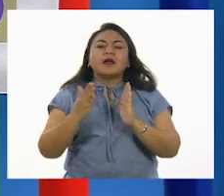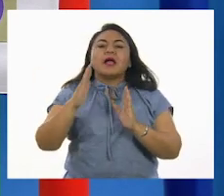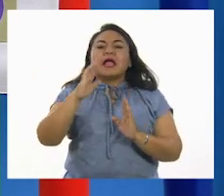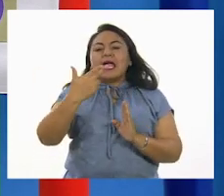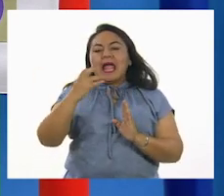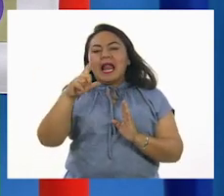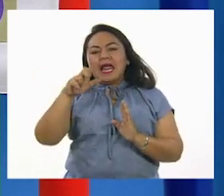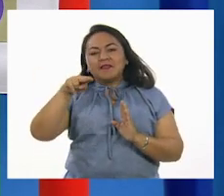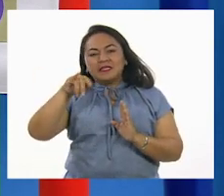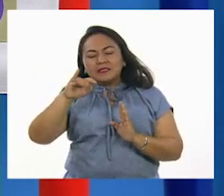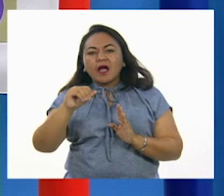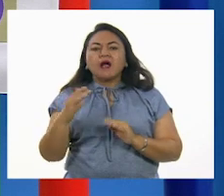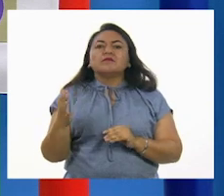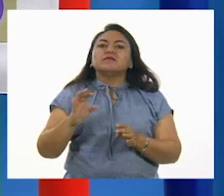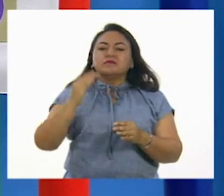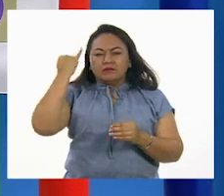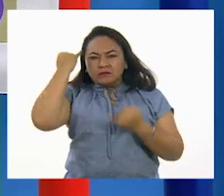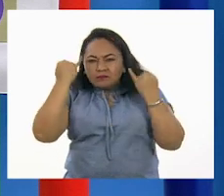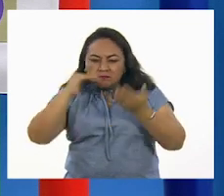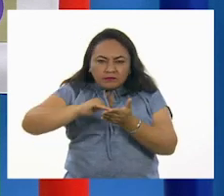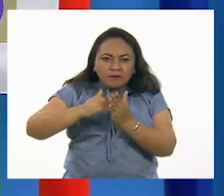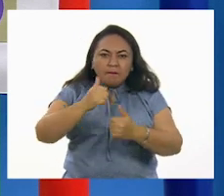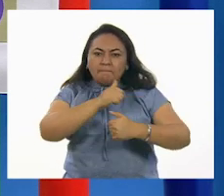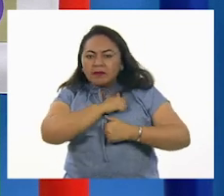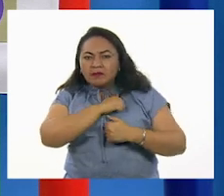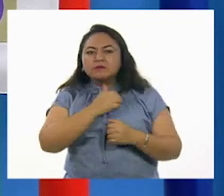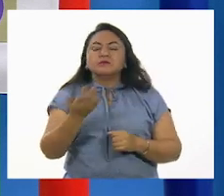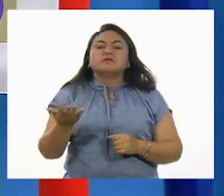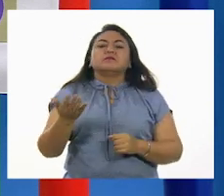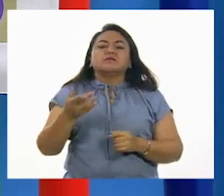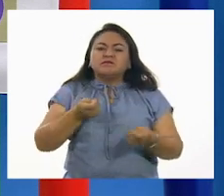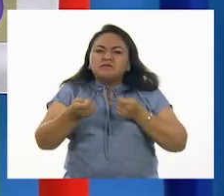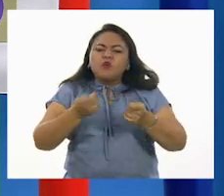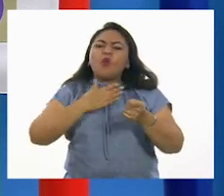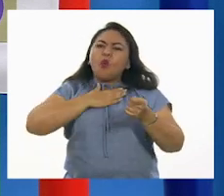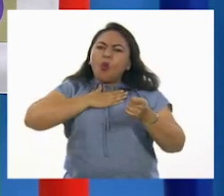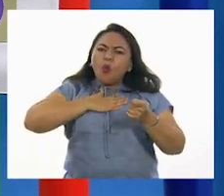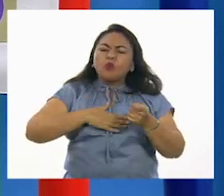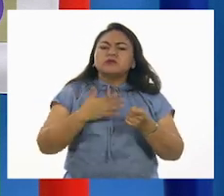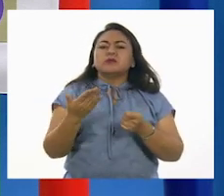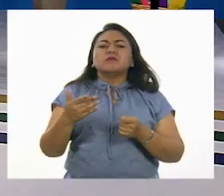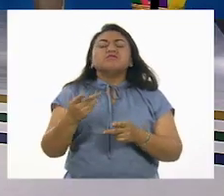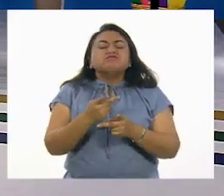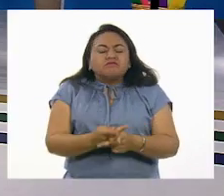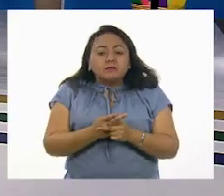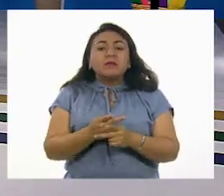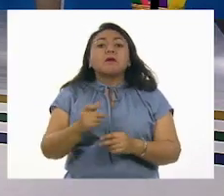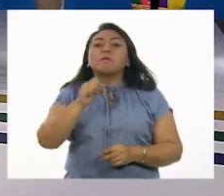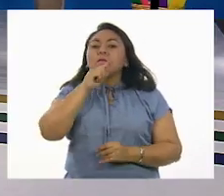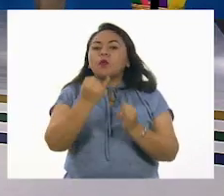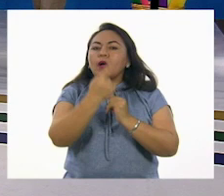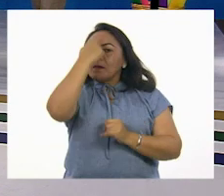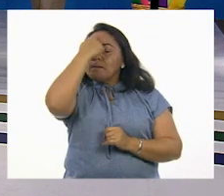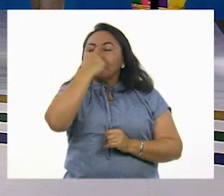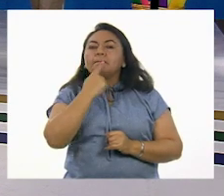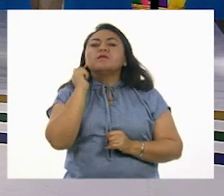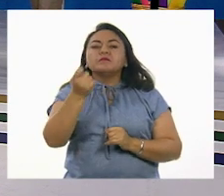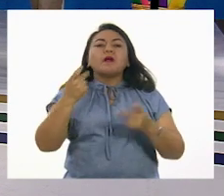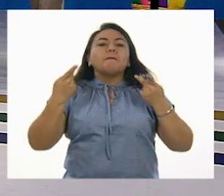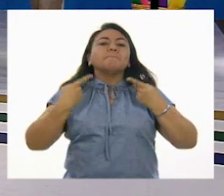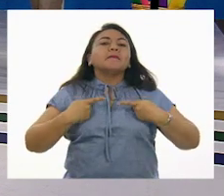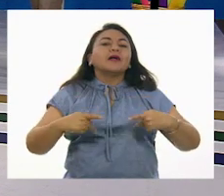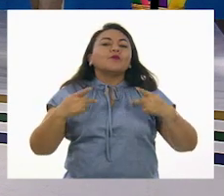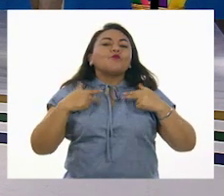militar, líder carismático, justo y tolerante, también tiene una faceta humana. Una faceta humana que